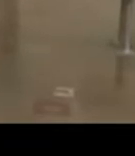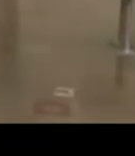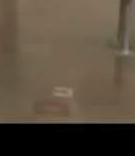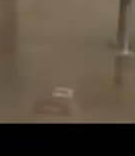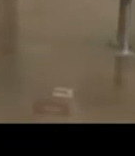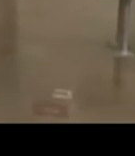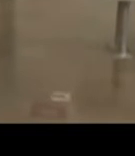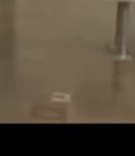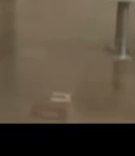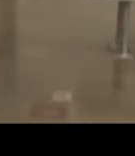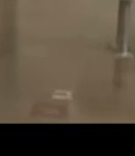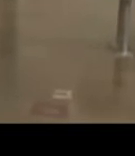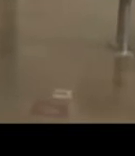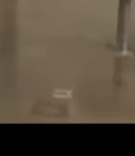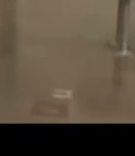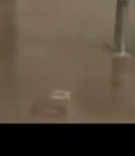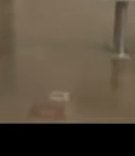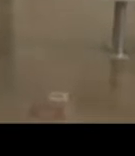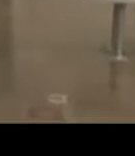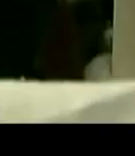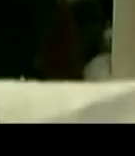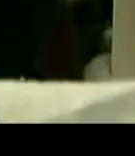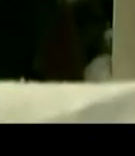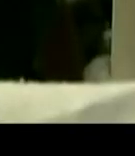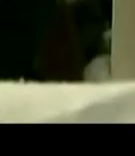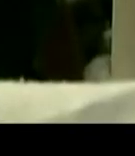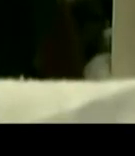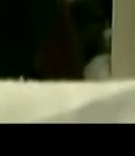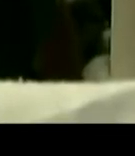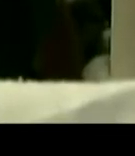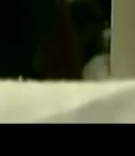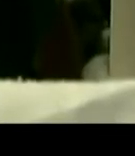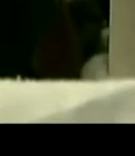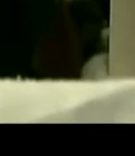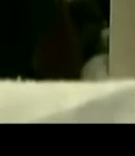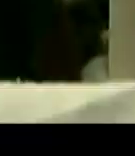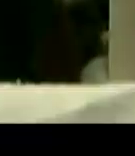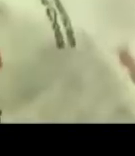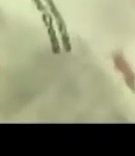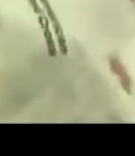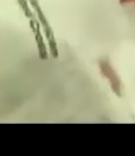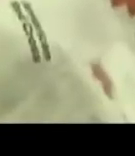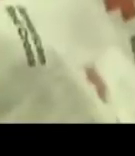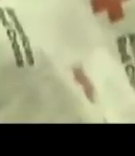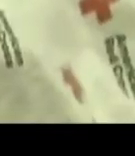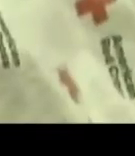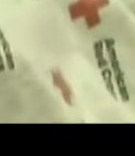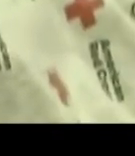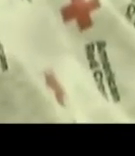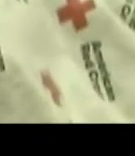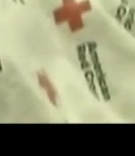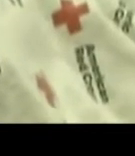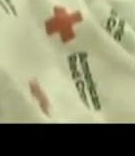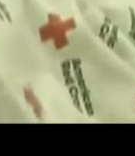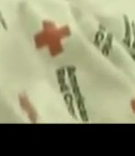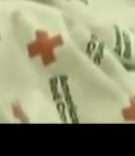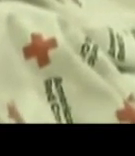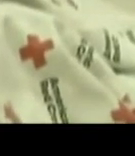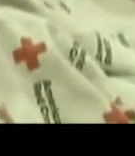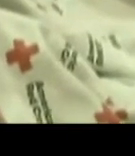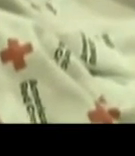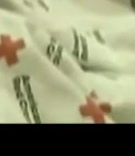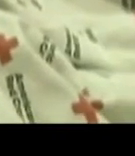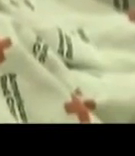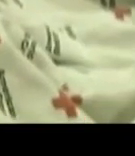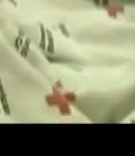eran separadas debido a que los niños y adolescentes no pueden ser ingresados a la prisión. ¿Cómo entender esta problemática que afecta a